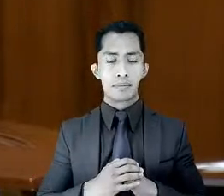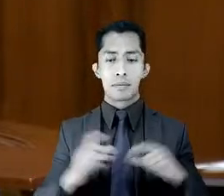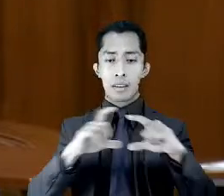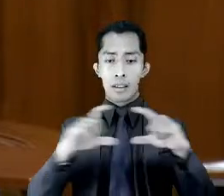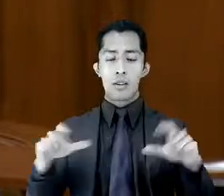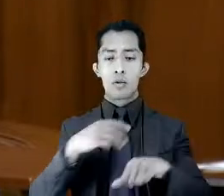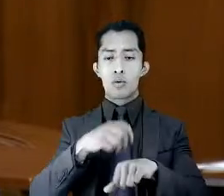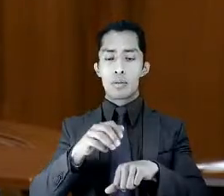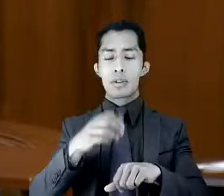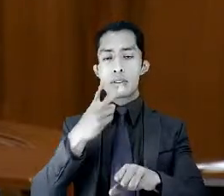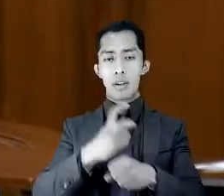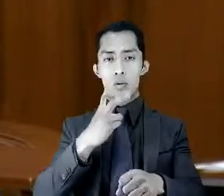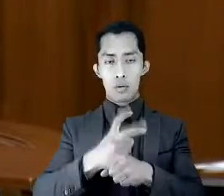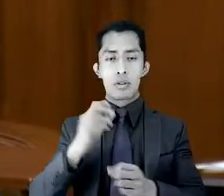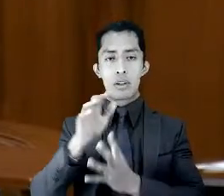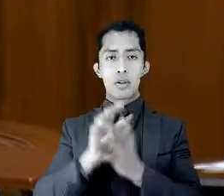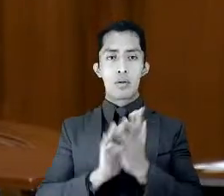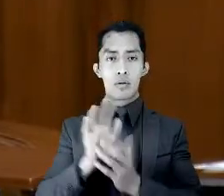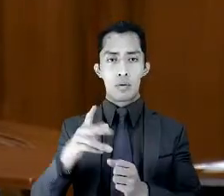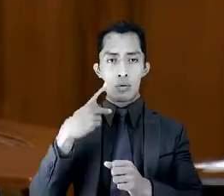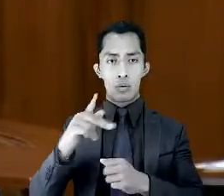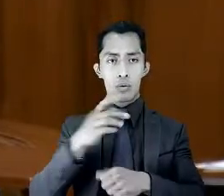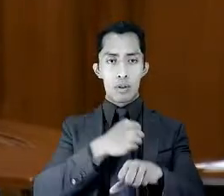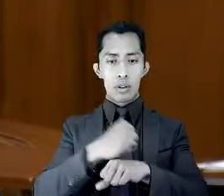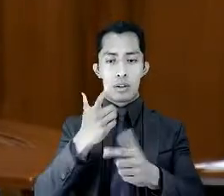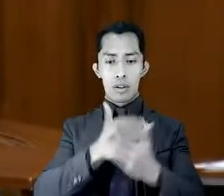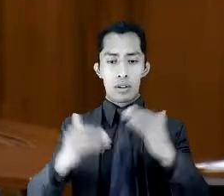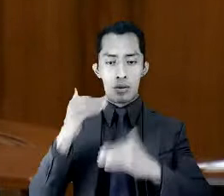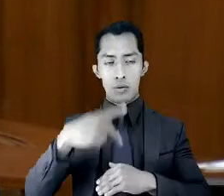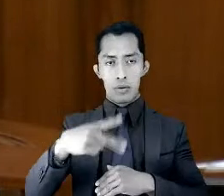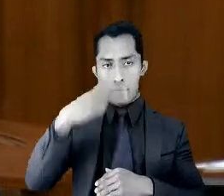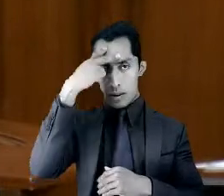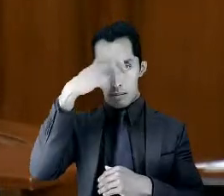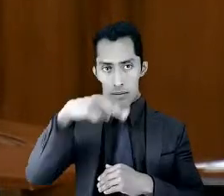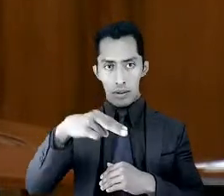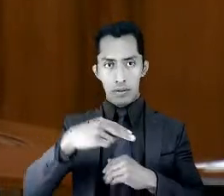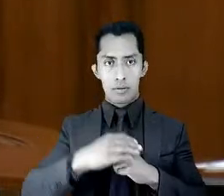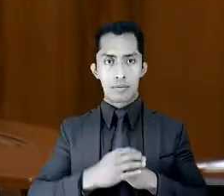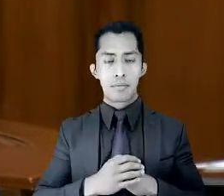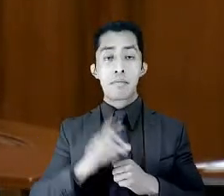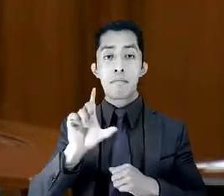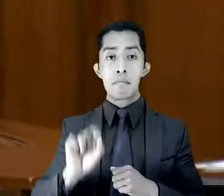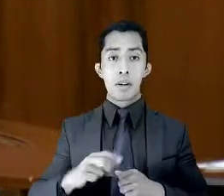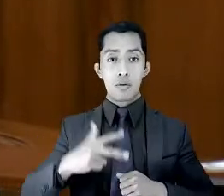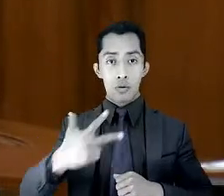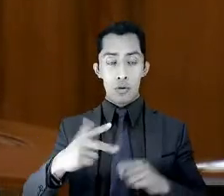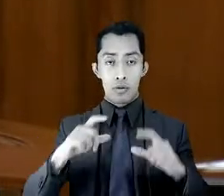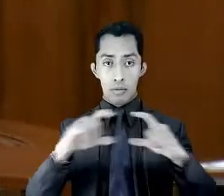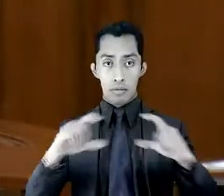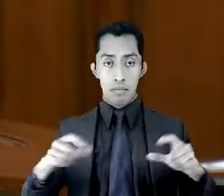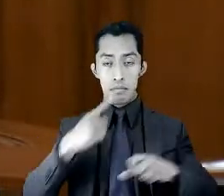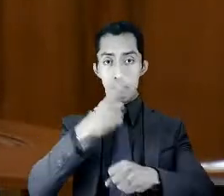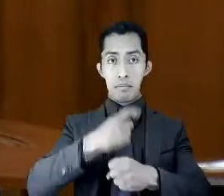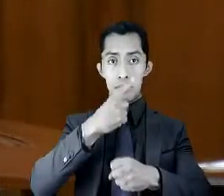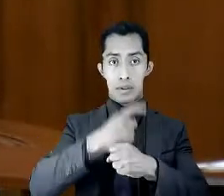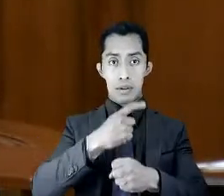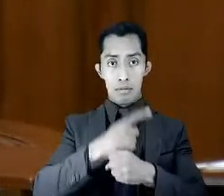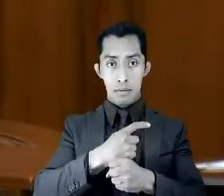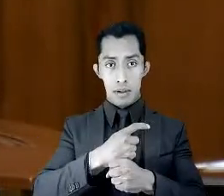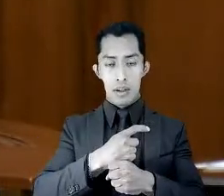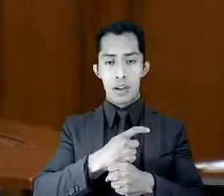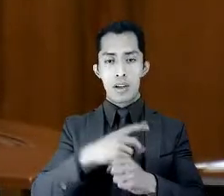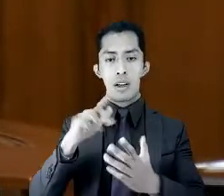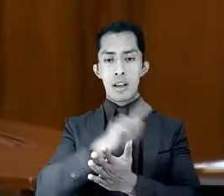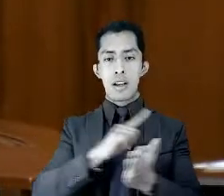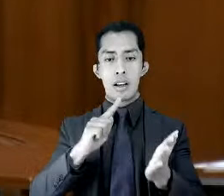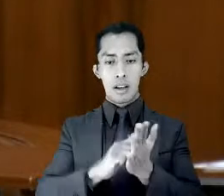fracción 2 de la Constitución Política del Estado Libre y Soberano de México y 28, fracción primera de la Ley